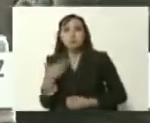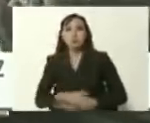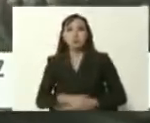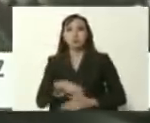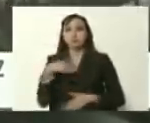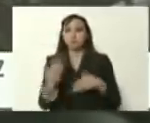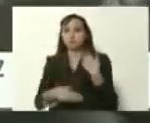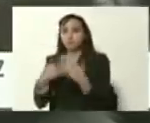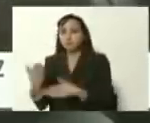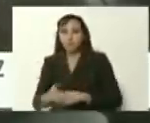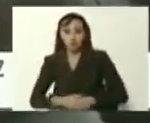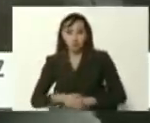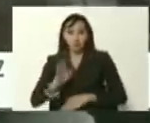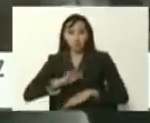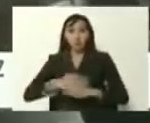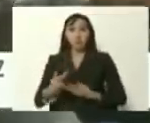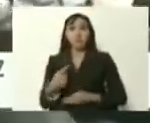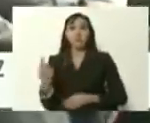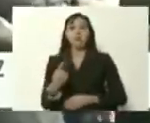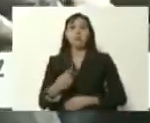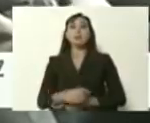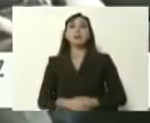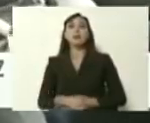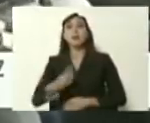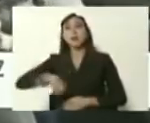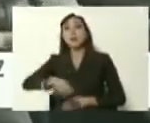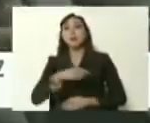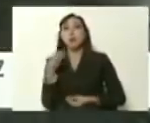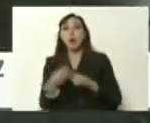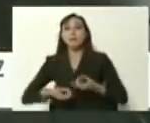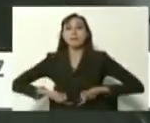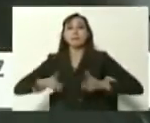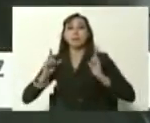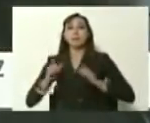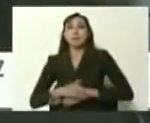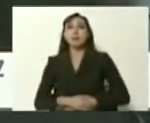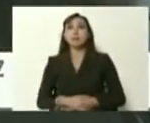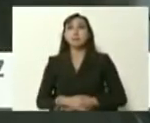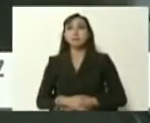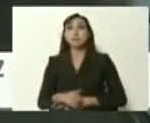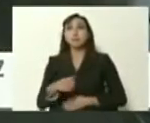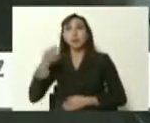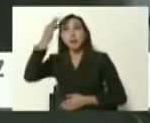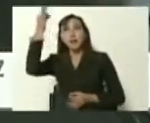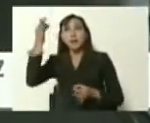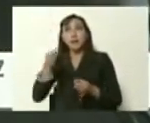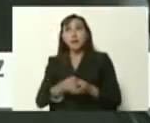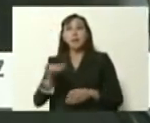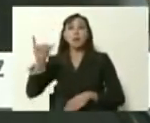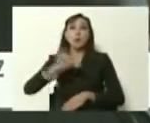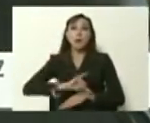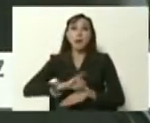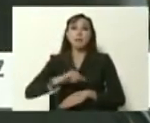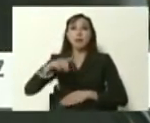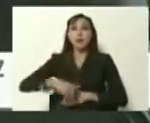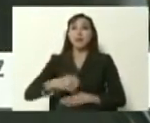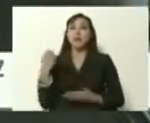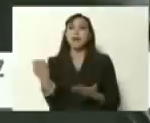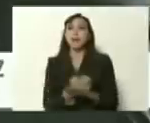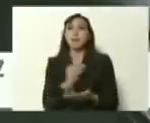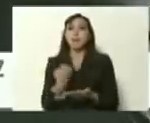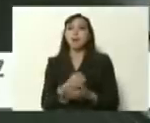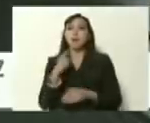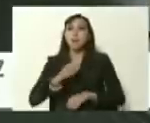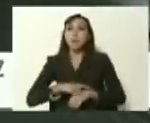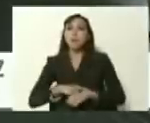en ese sitial que solamente Dios le permite. Y yo creo que la Iglesia Evangélica de Venezuela en este momento es